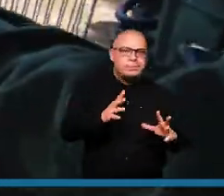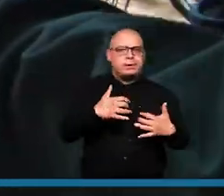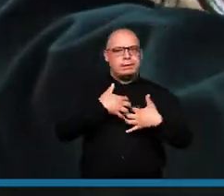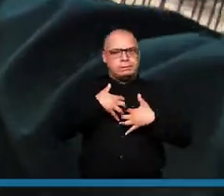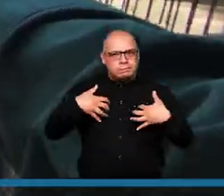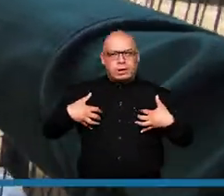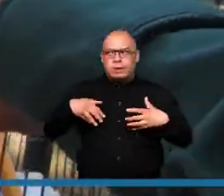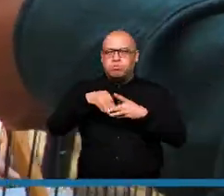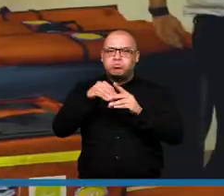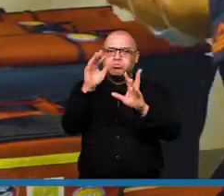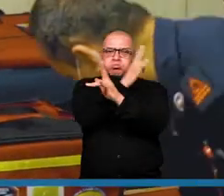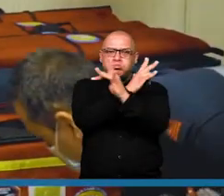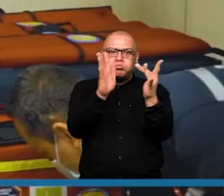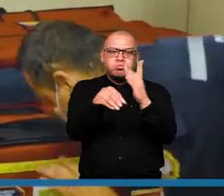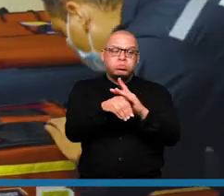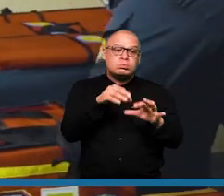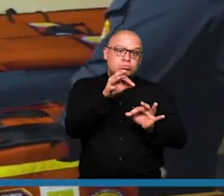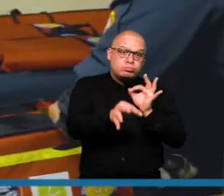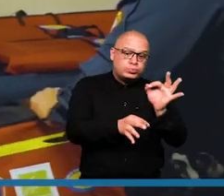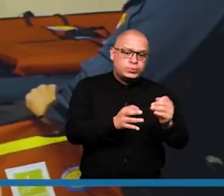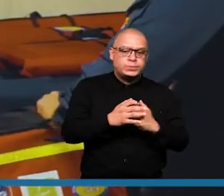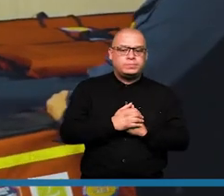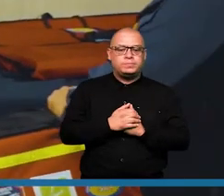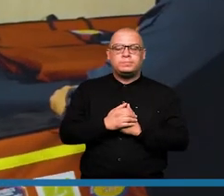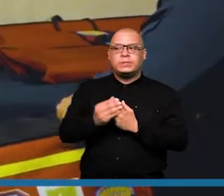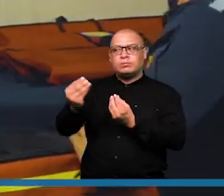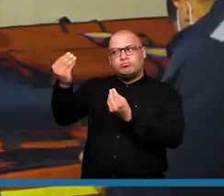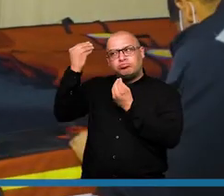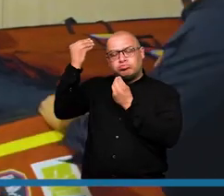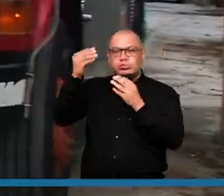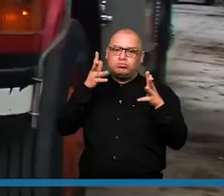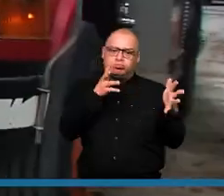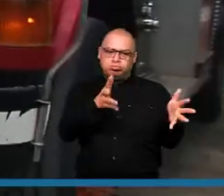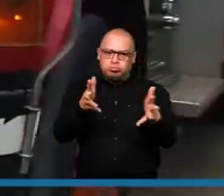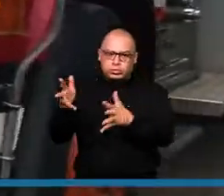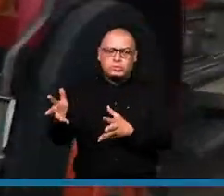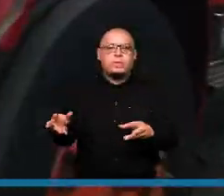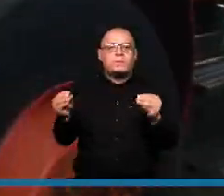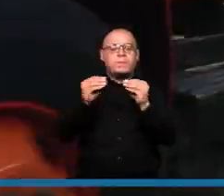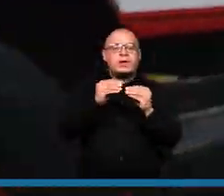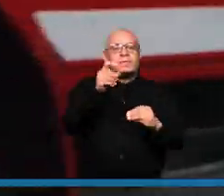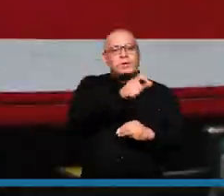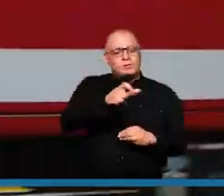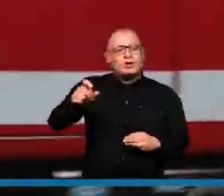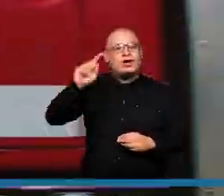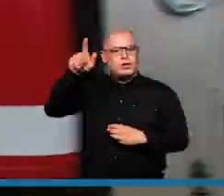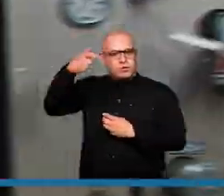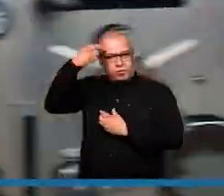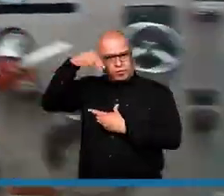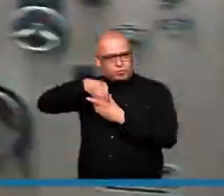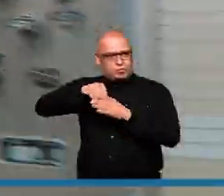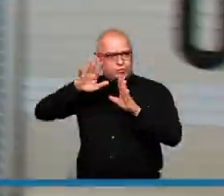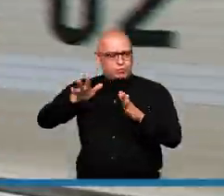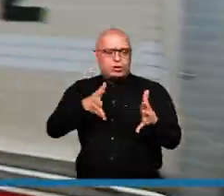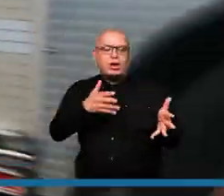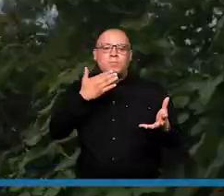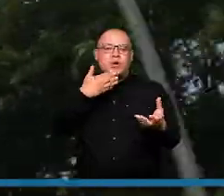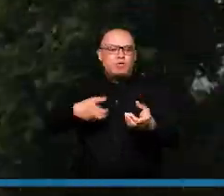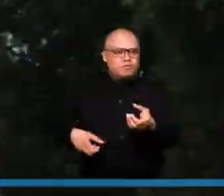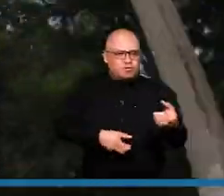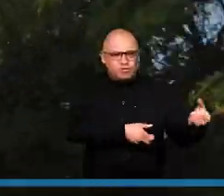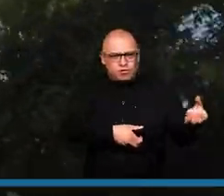especies de fauna silvestre. La capacitación con entes gubernamentales o públicos, como por ejemplo